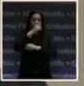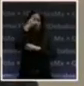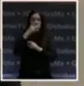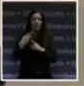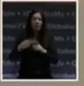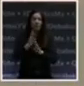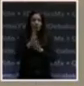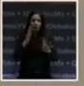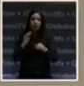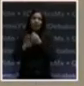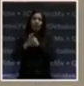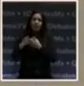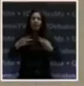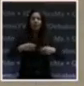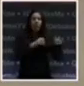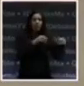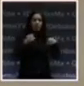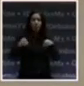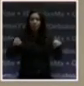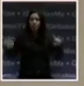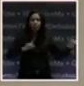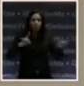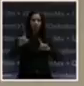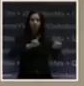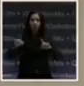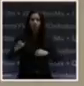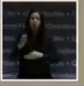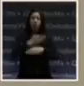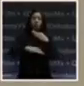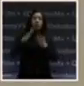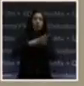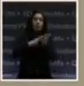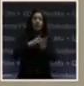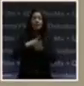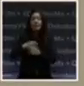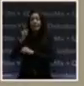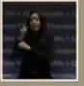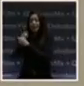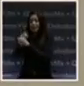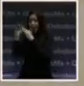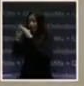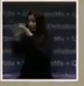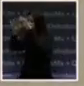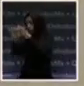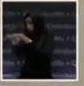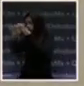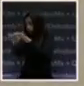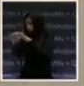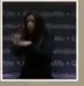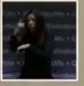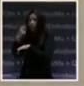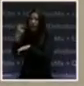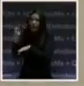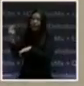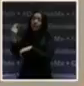de oficina en oficina. Todos los trámites tienen que ser por internet y por eso tenemos que tener